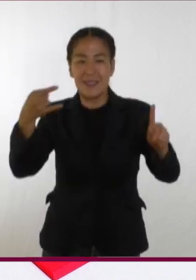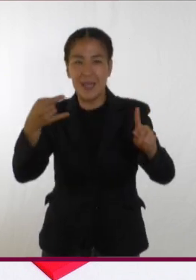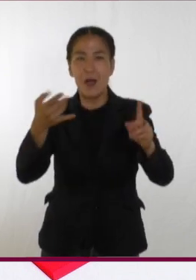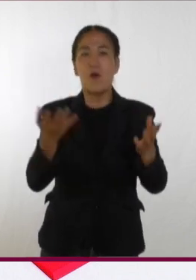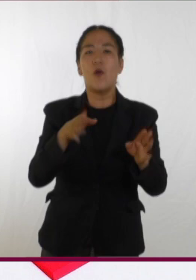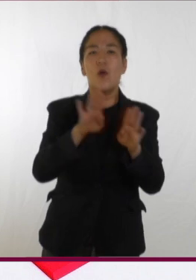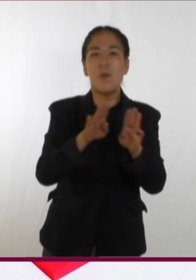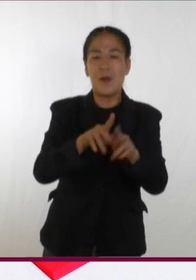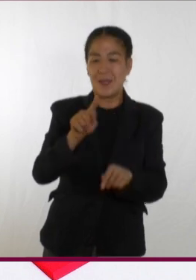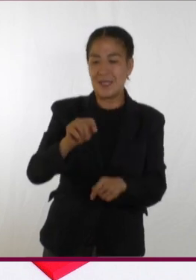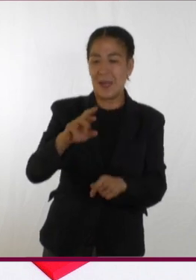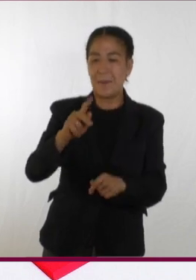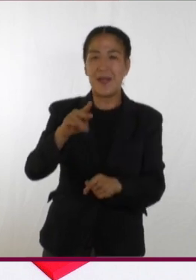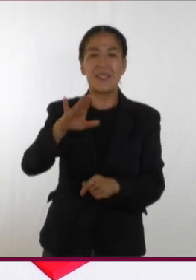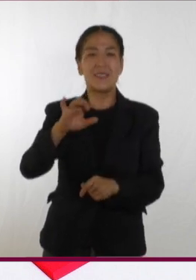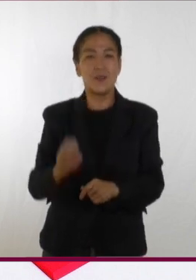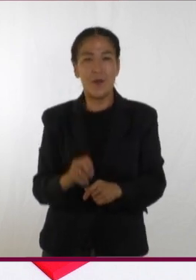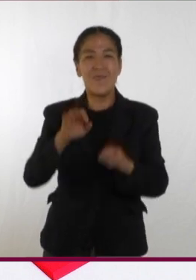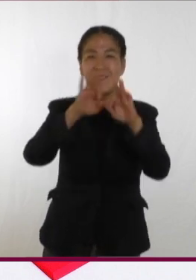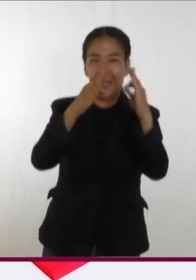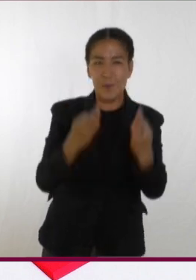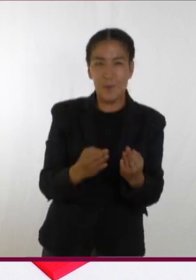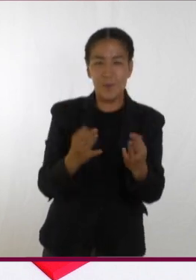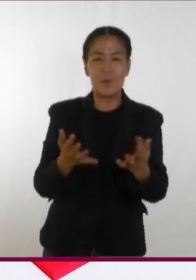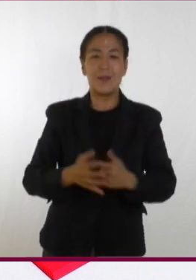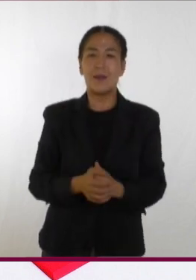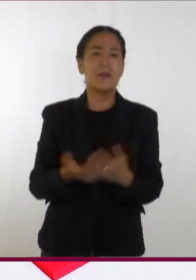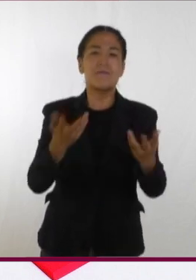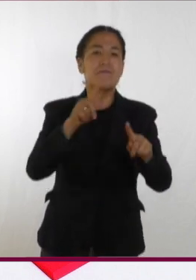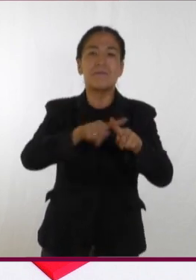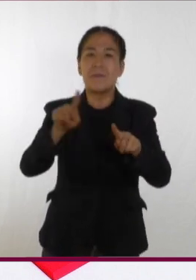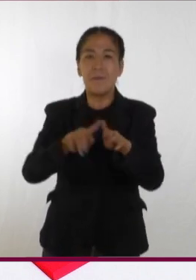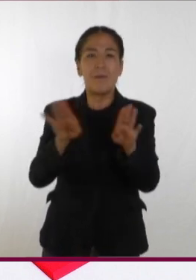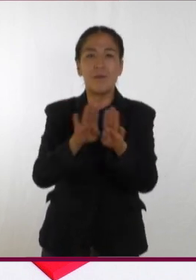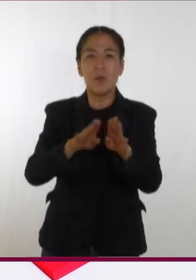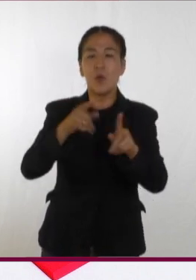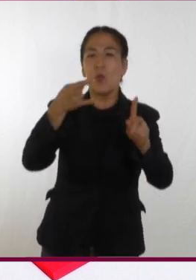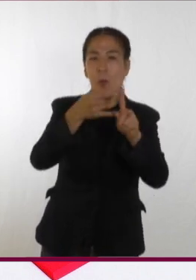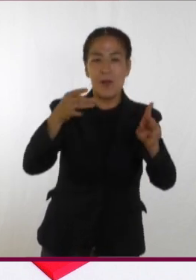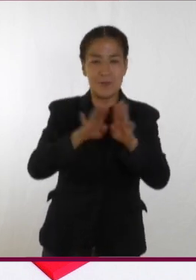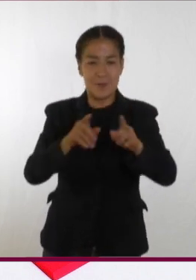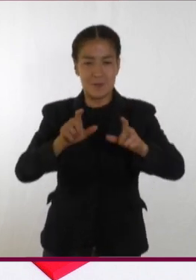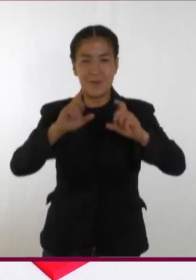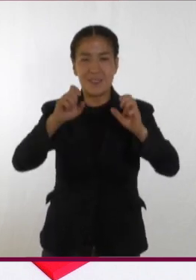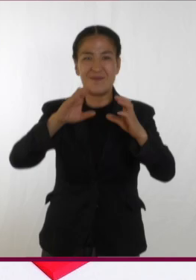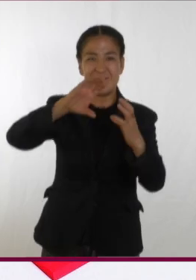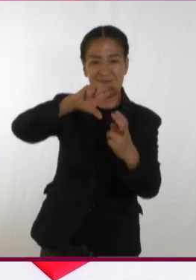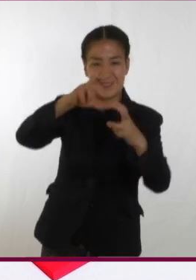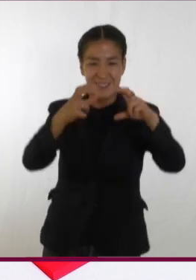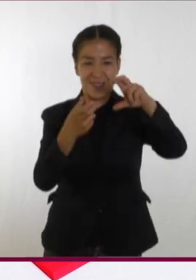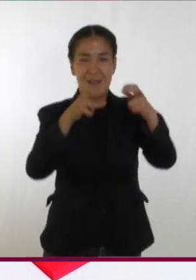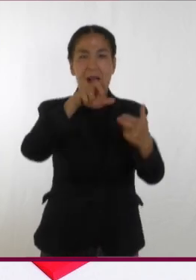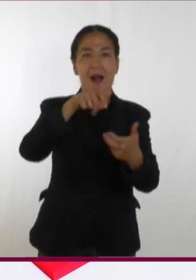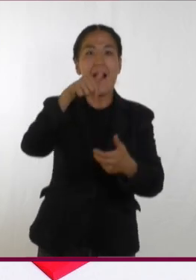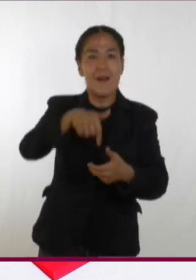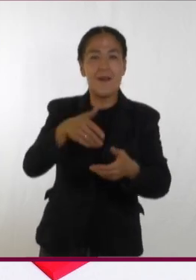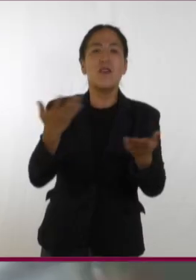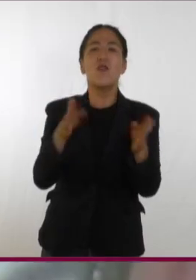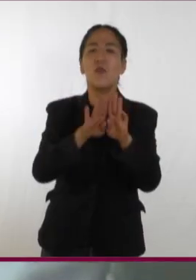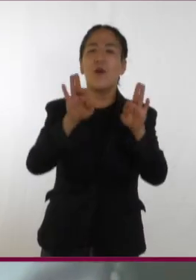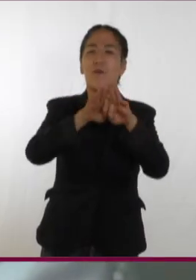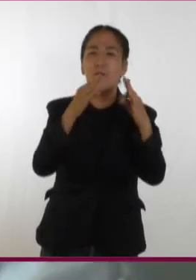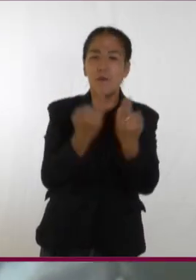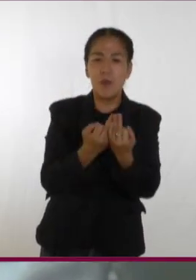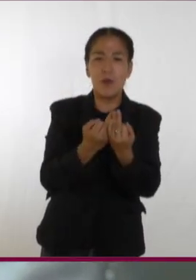es la mitad de un rectángulo, o el área de un trapecio, o el área de cualquier cuadrilátero, ¿no?